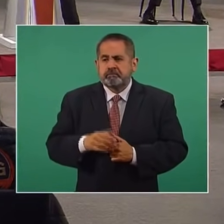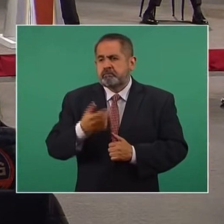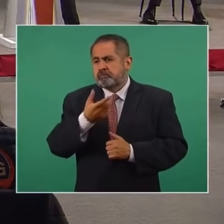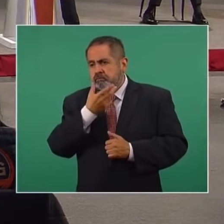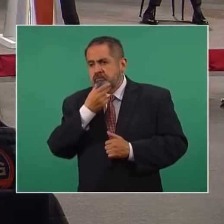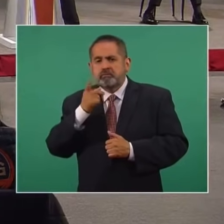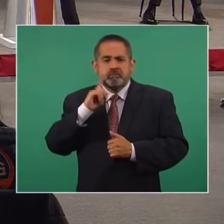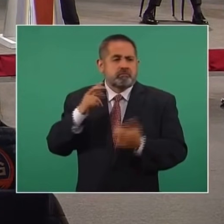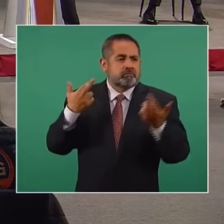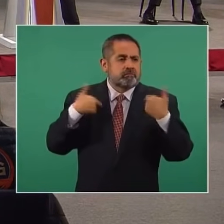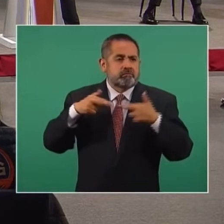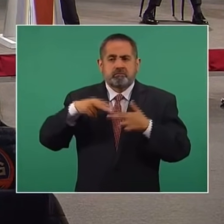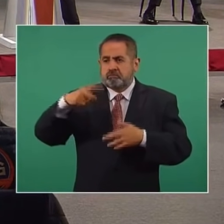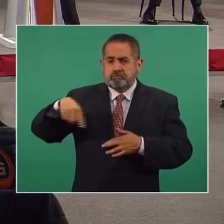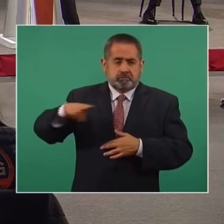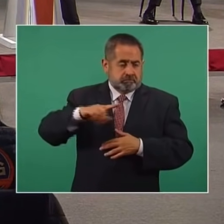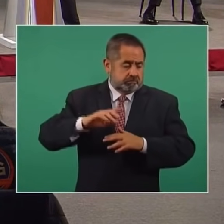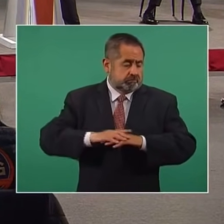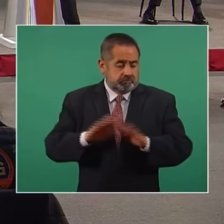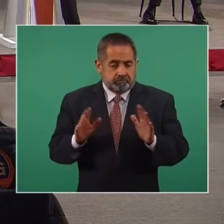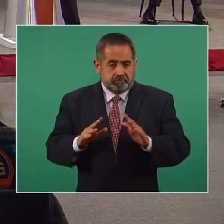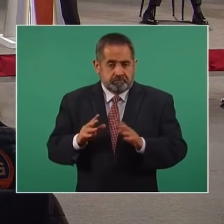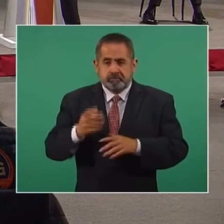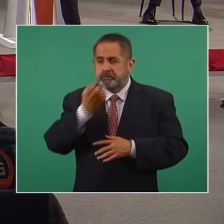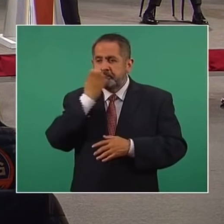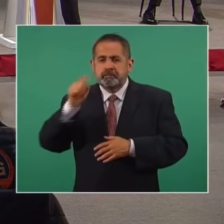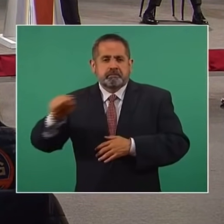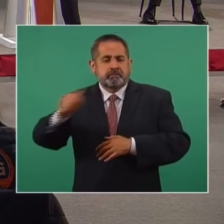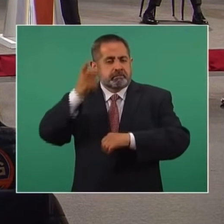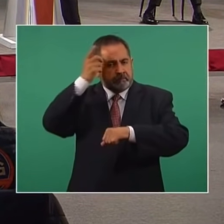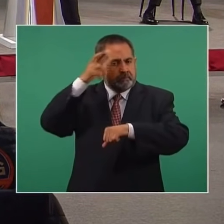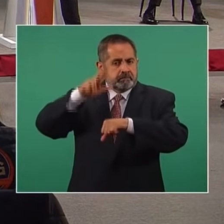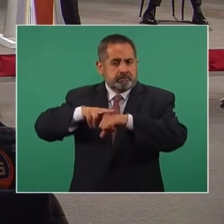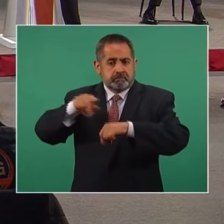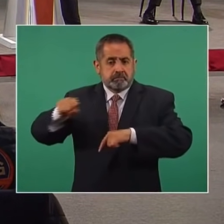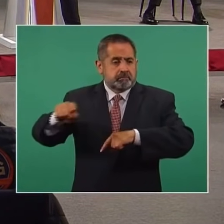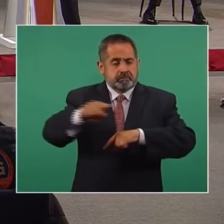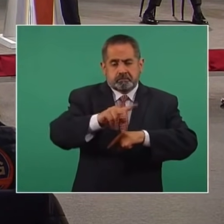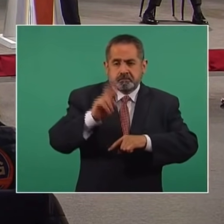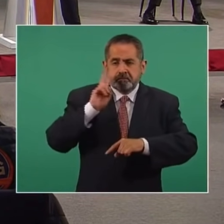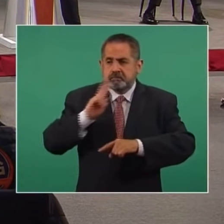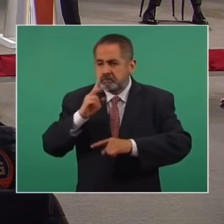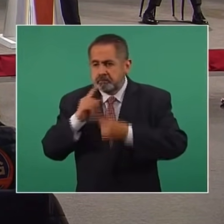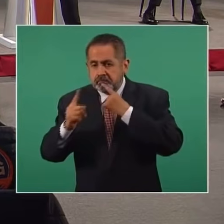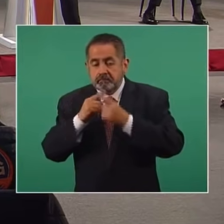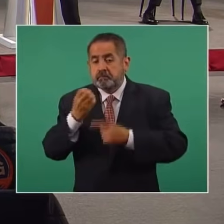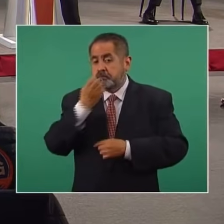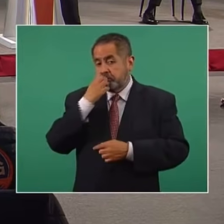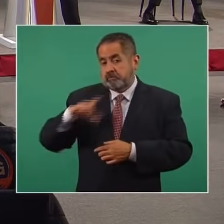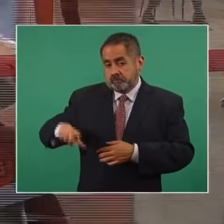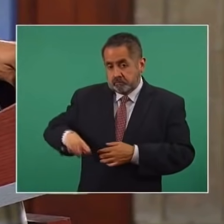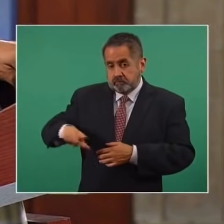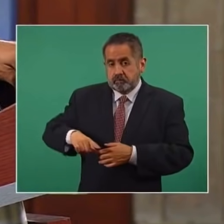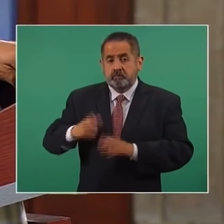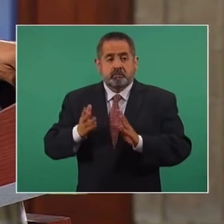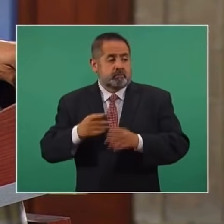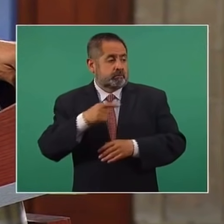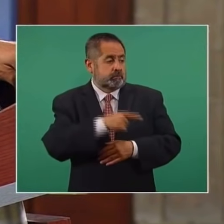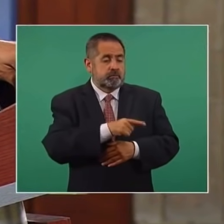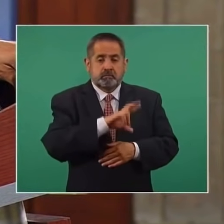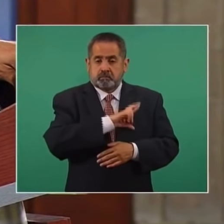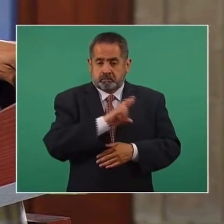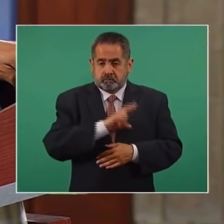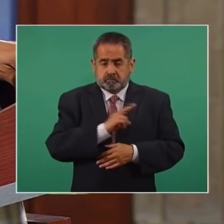maestras, maestros, los directivos de las escuelas, tanto escuelas públicas como escuelas